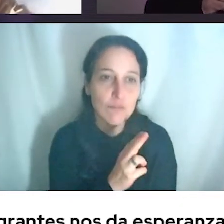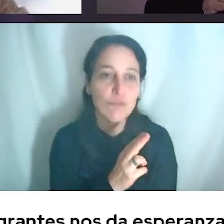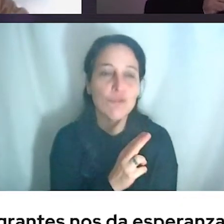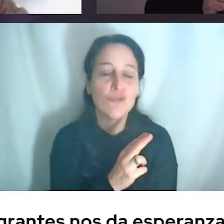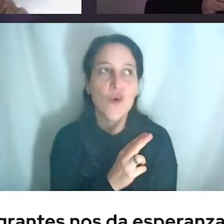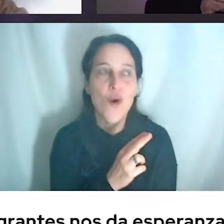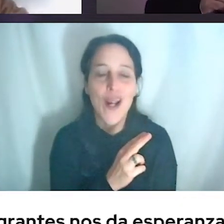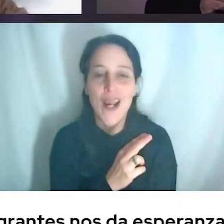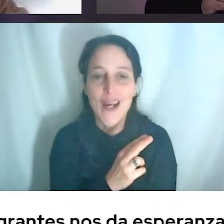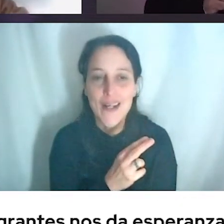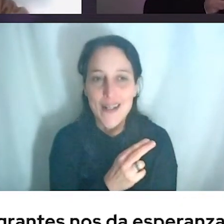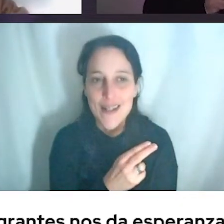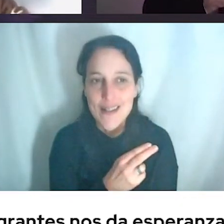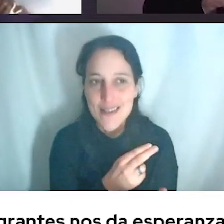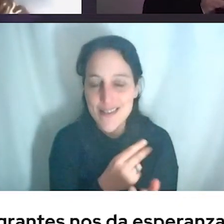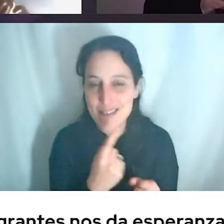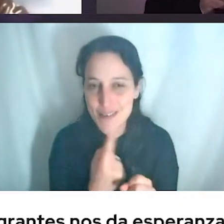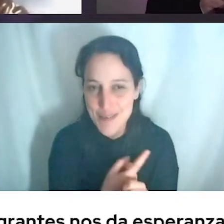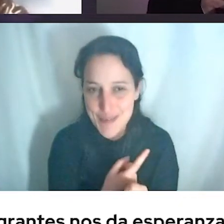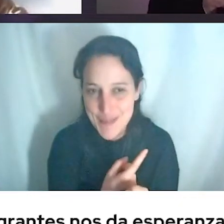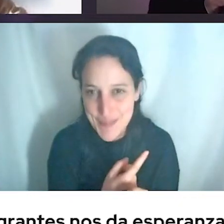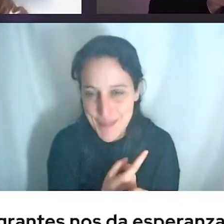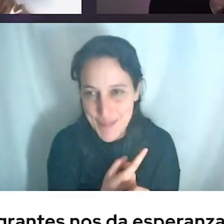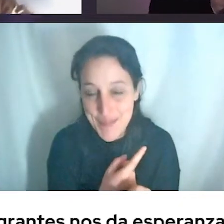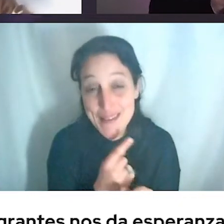donde había un montón de mujeres, así que